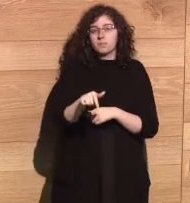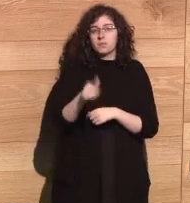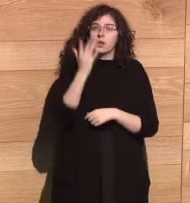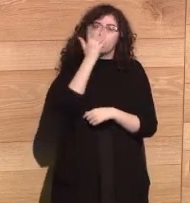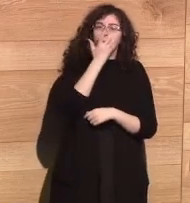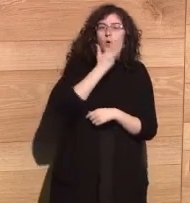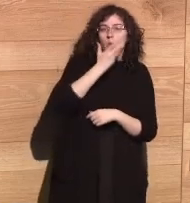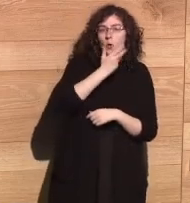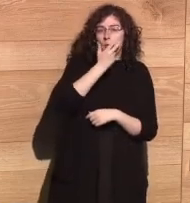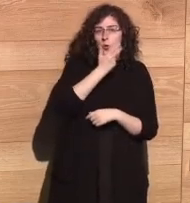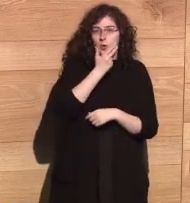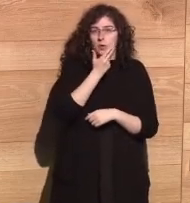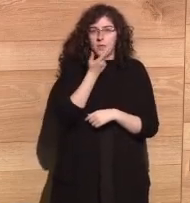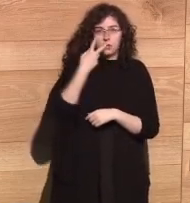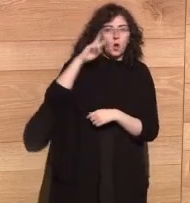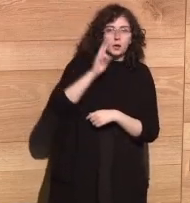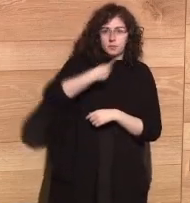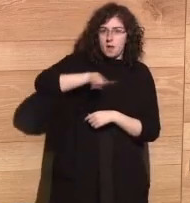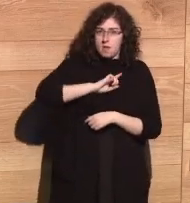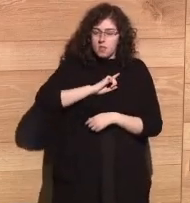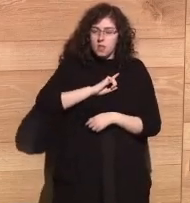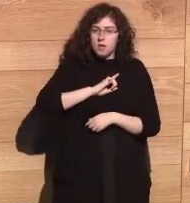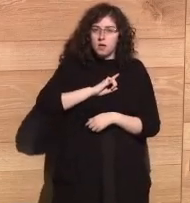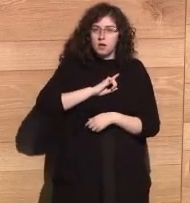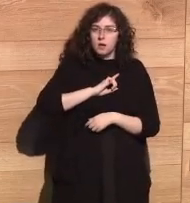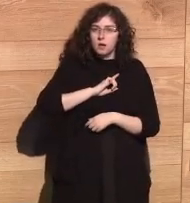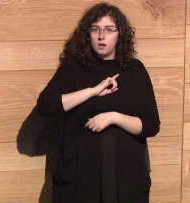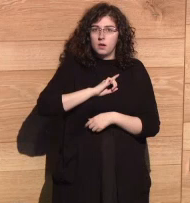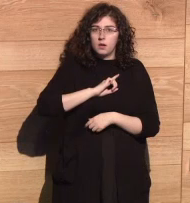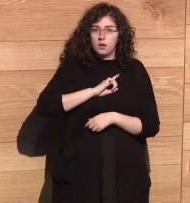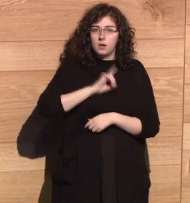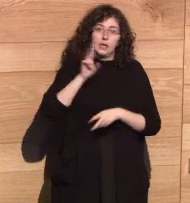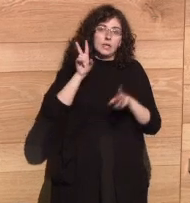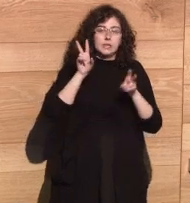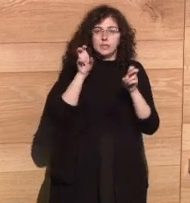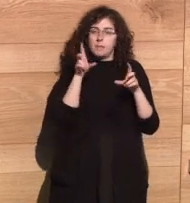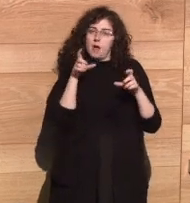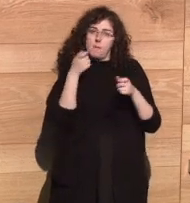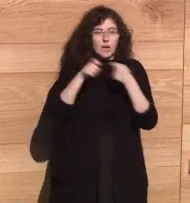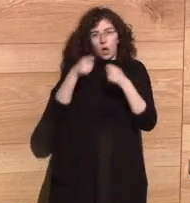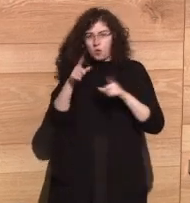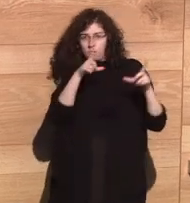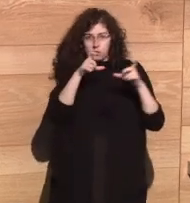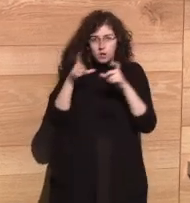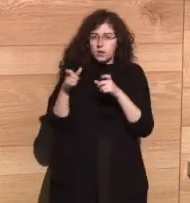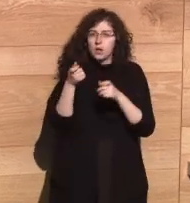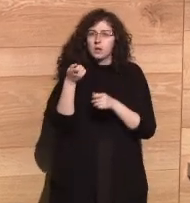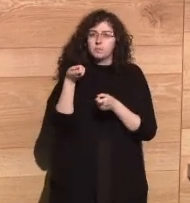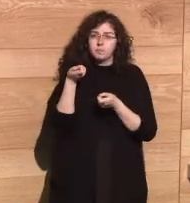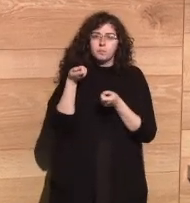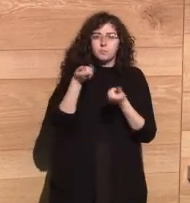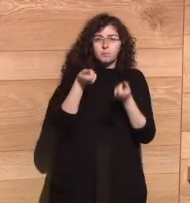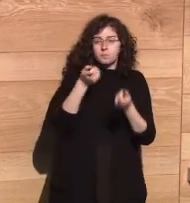de conocimiento, de parte de nuestra experiencia en lo que es el mercado de la fotografía, aportando algo que